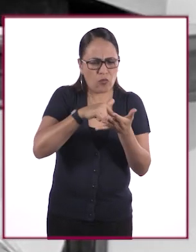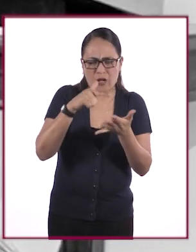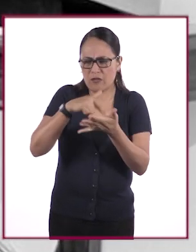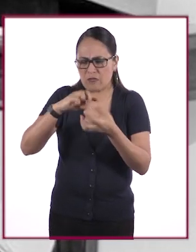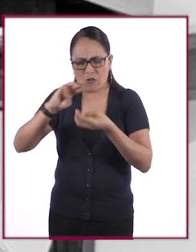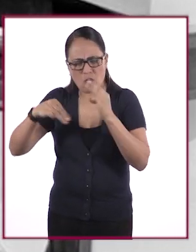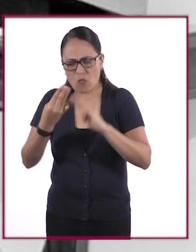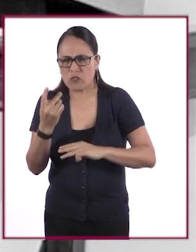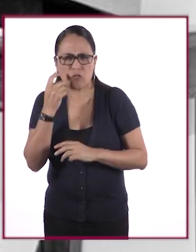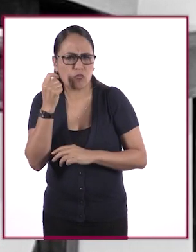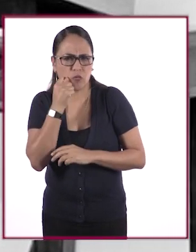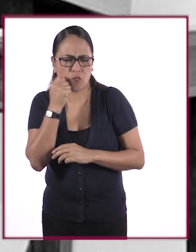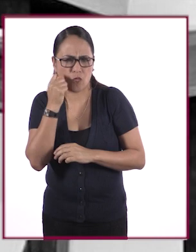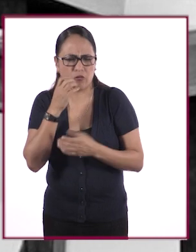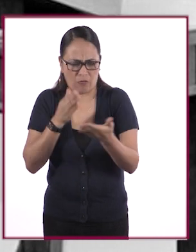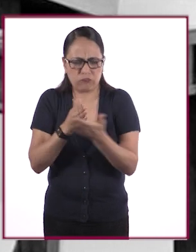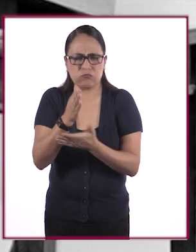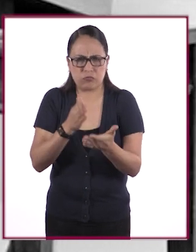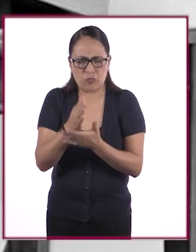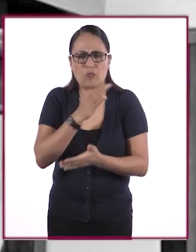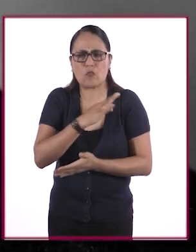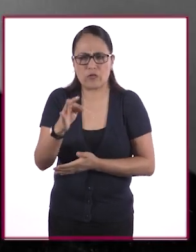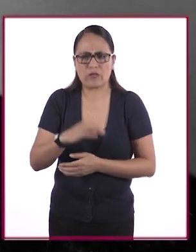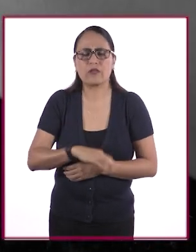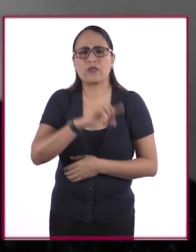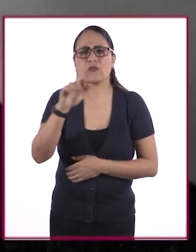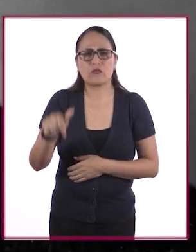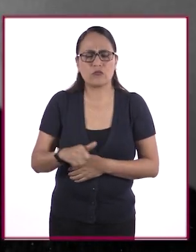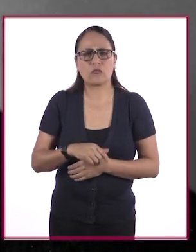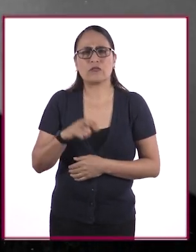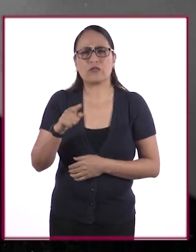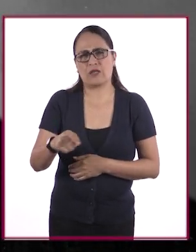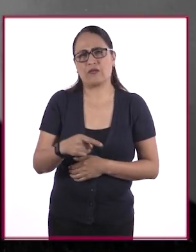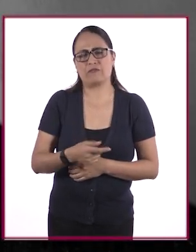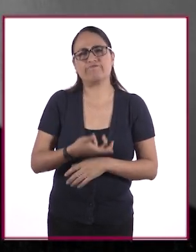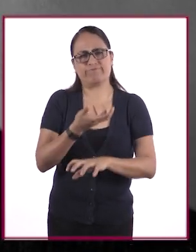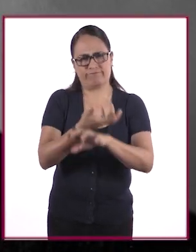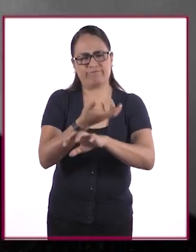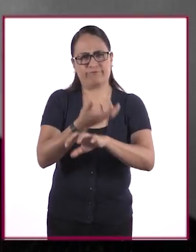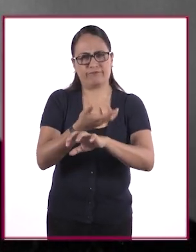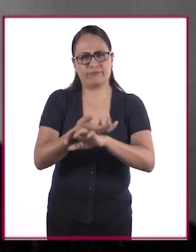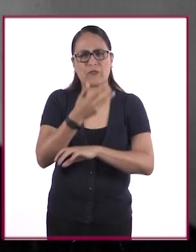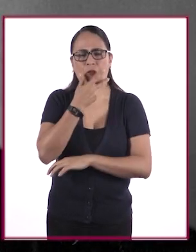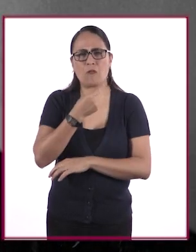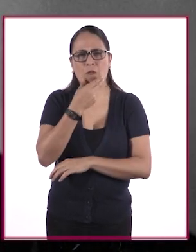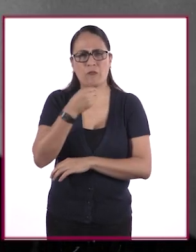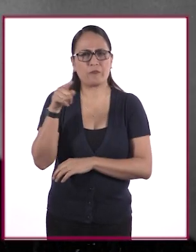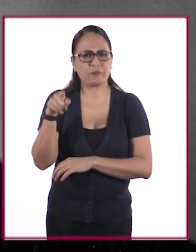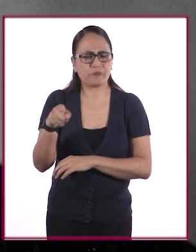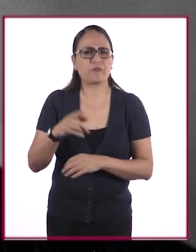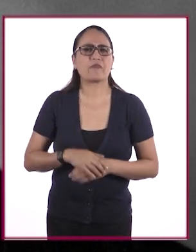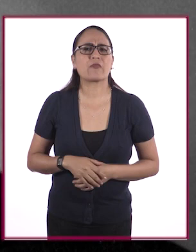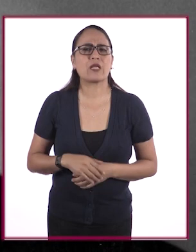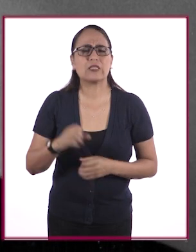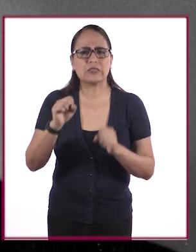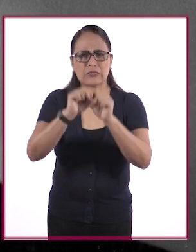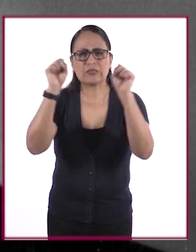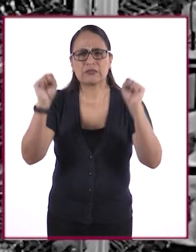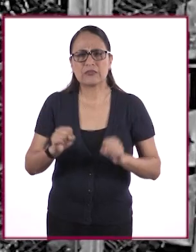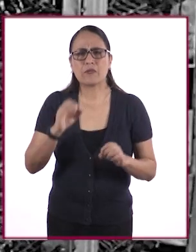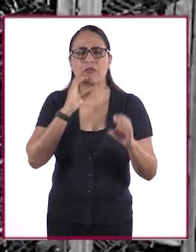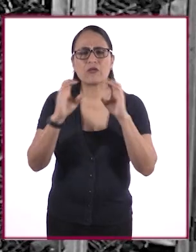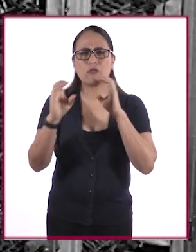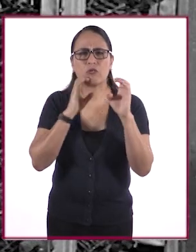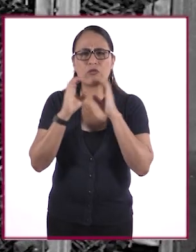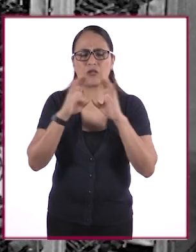del mundo. Paralelamente, Paul Beran, investigador del gobierno de los Estados Unidos, presentó un sistema de comunicaciones que